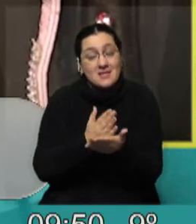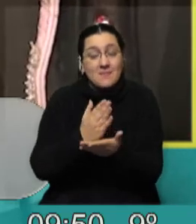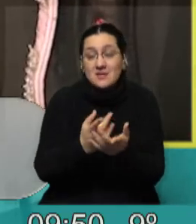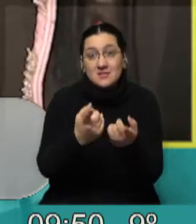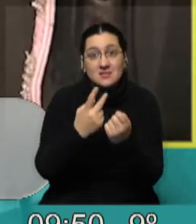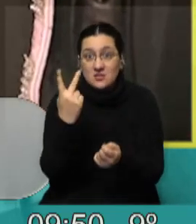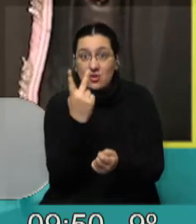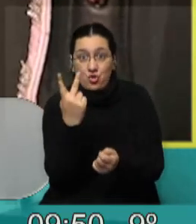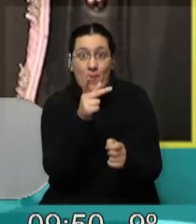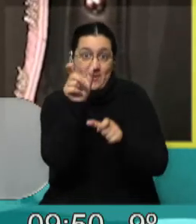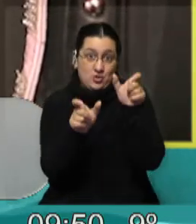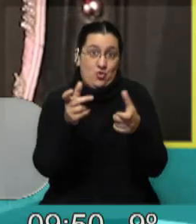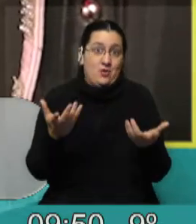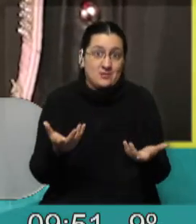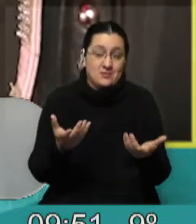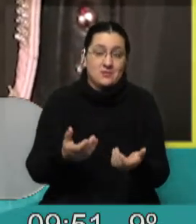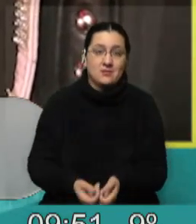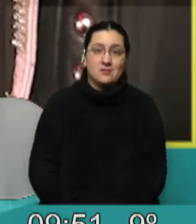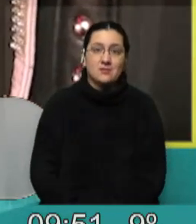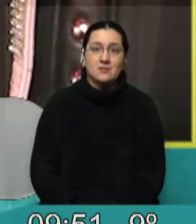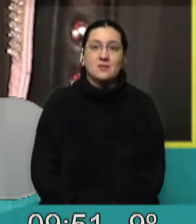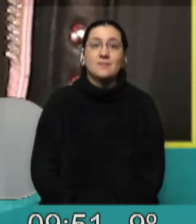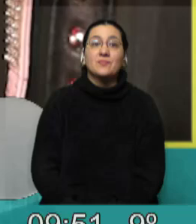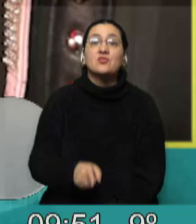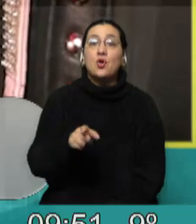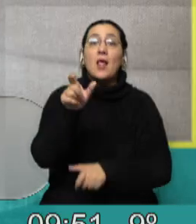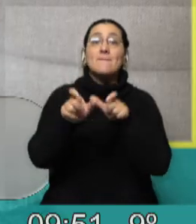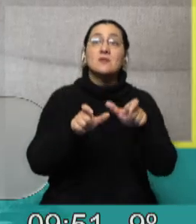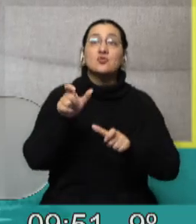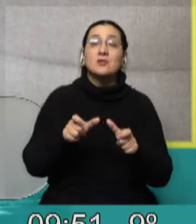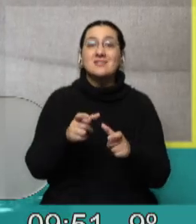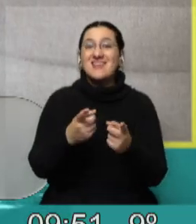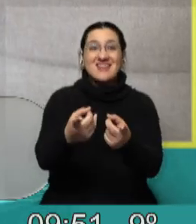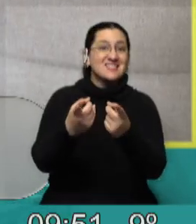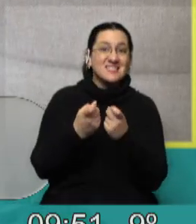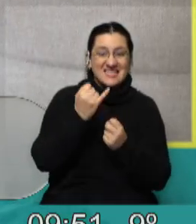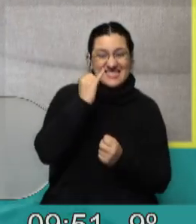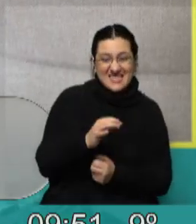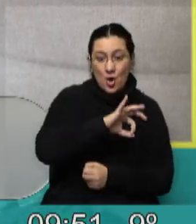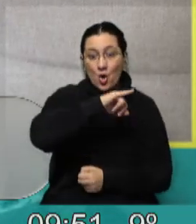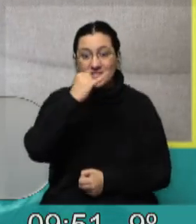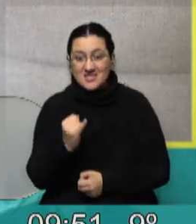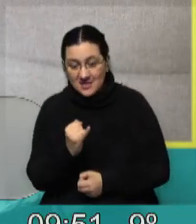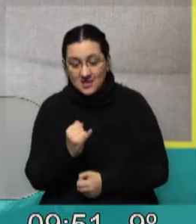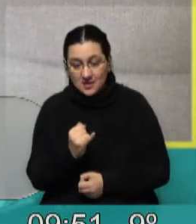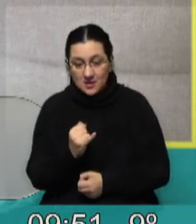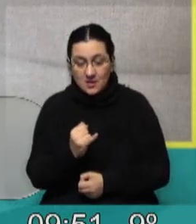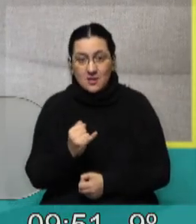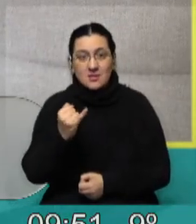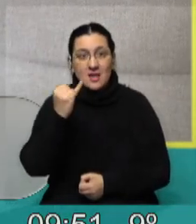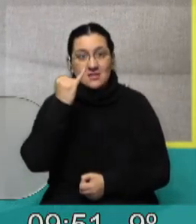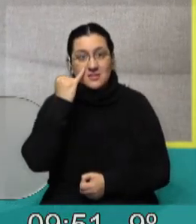este lado algo de masoquismo, son aquellas personas que requieren sí o sí de la práctica sexual